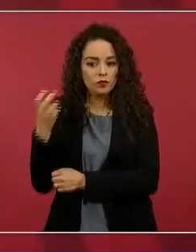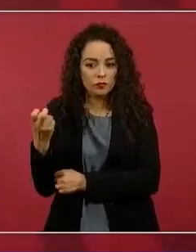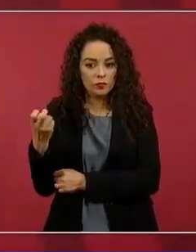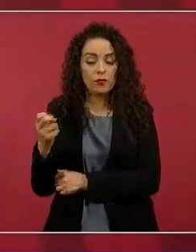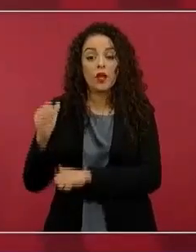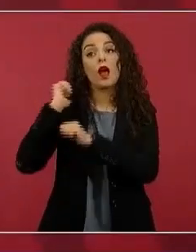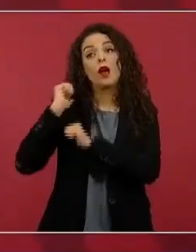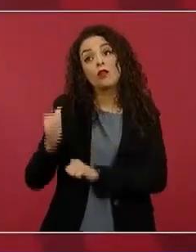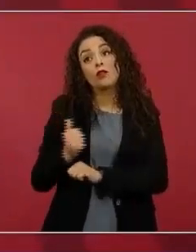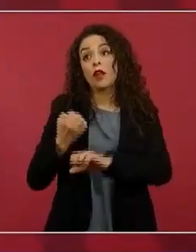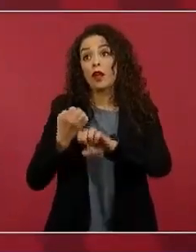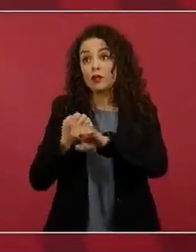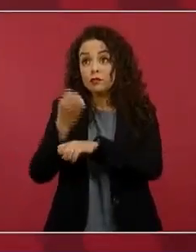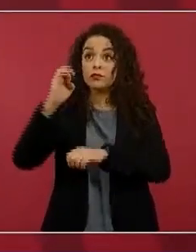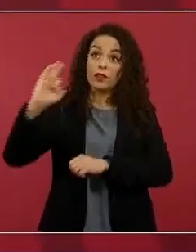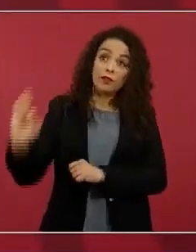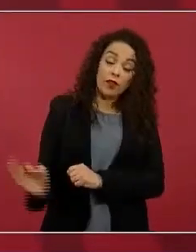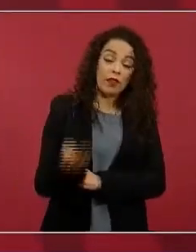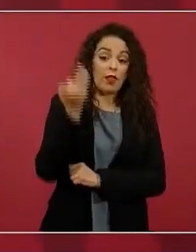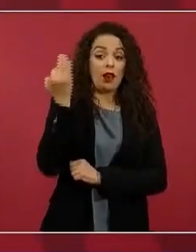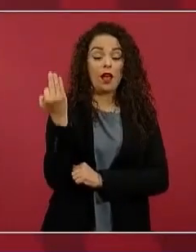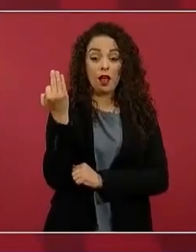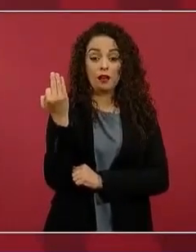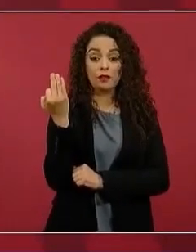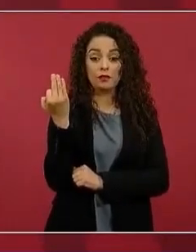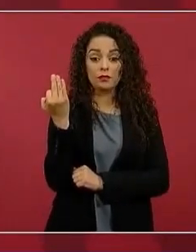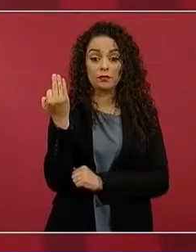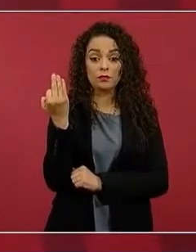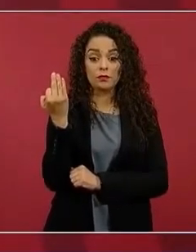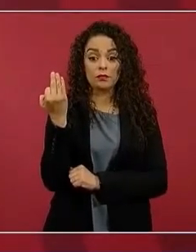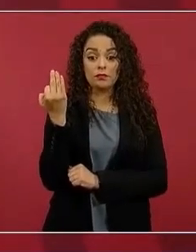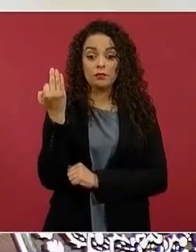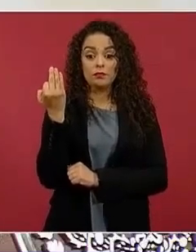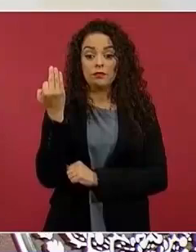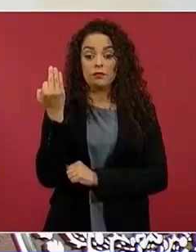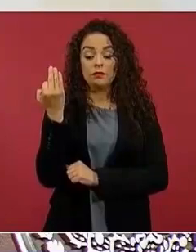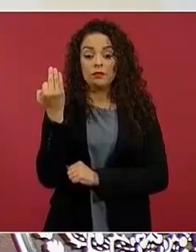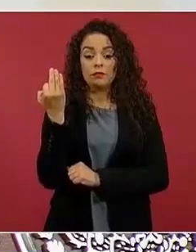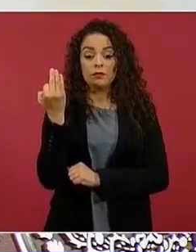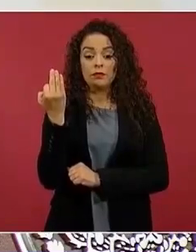federales, y hay estos hechos que